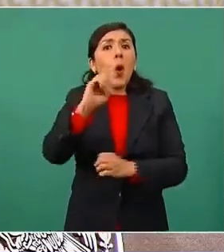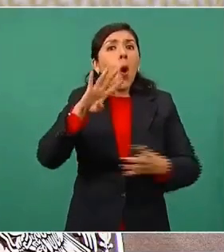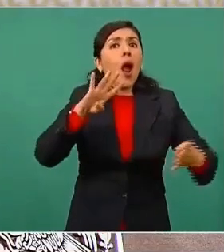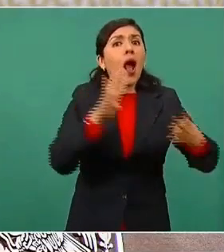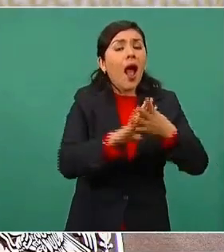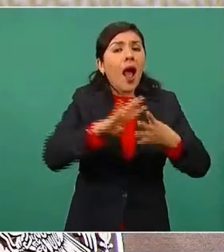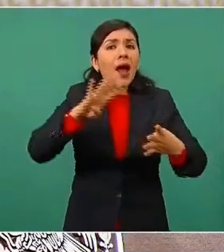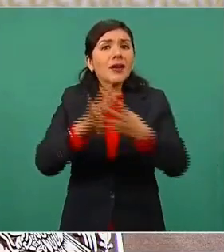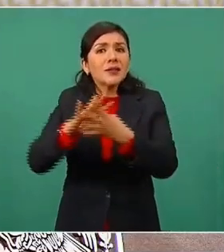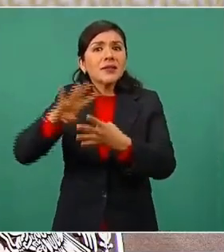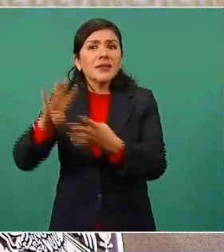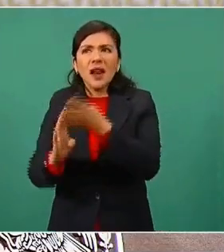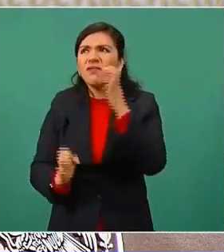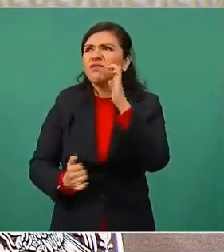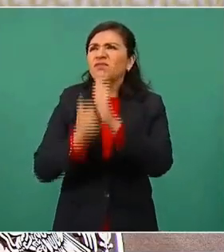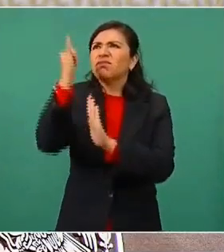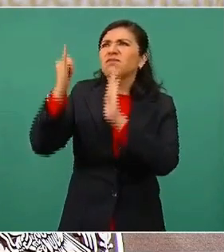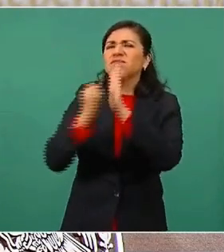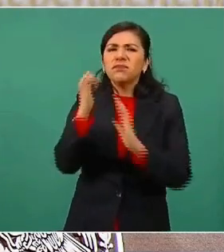reclusorios,